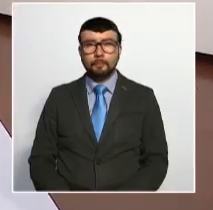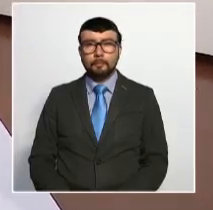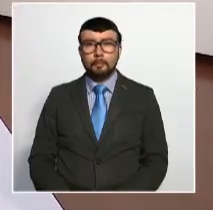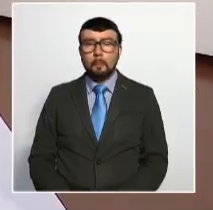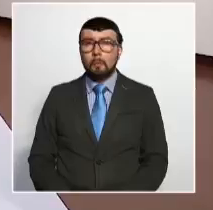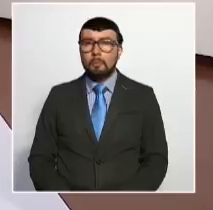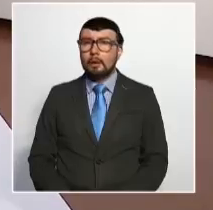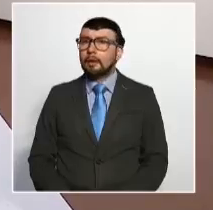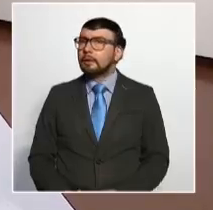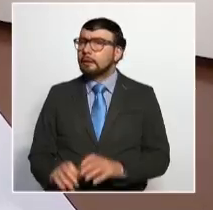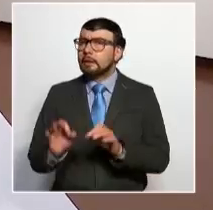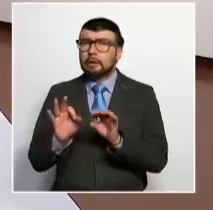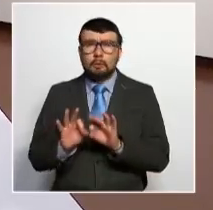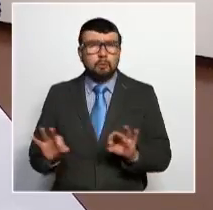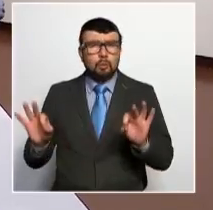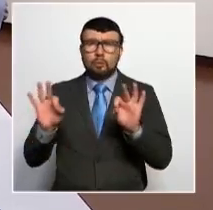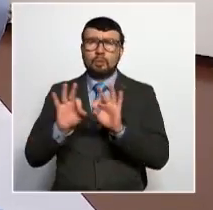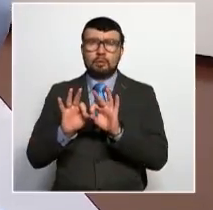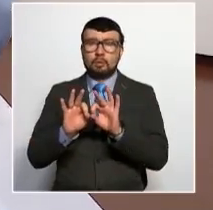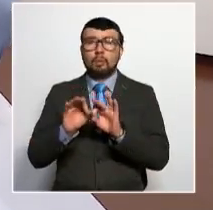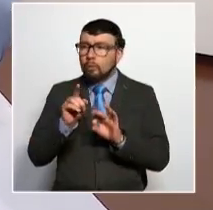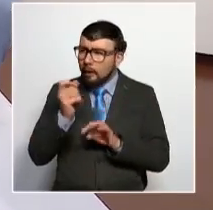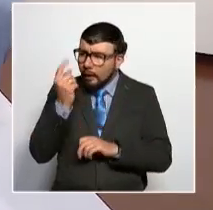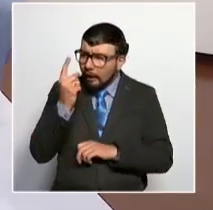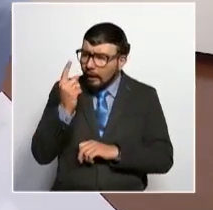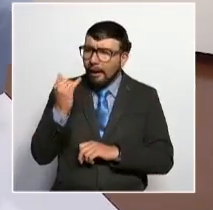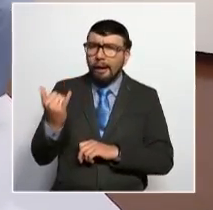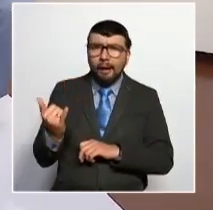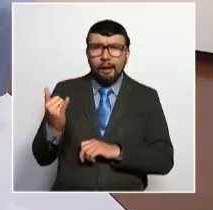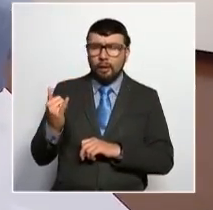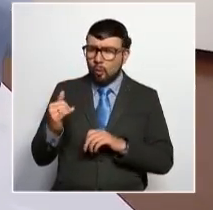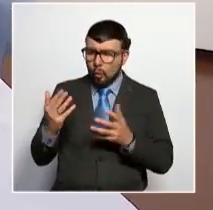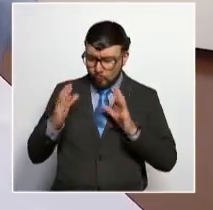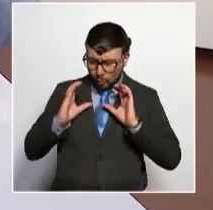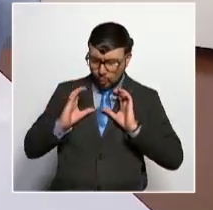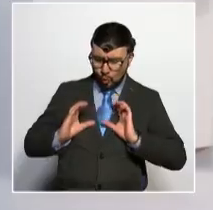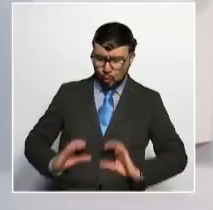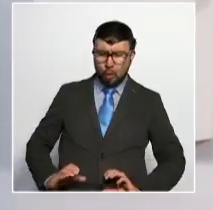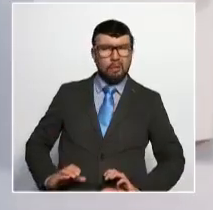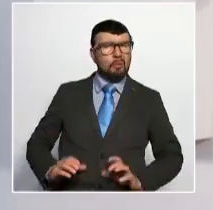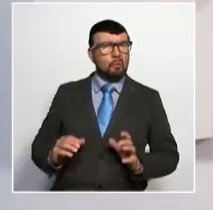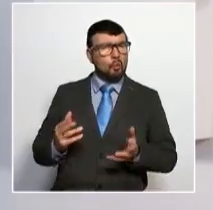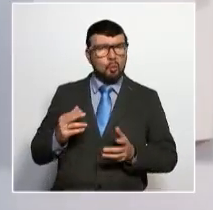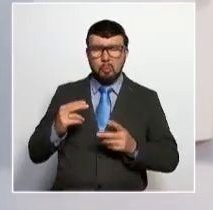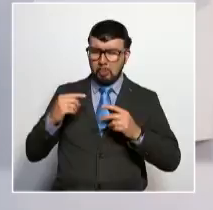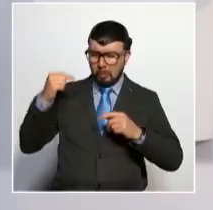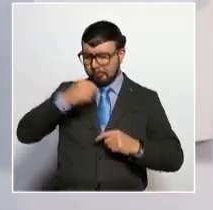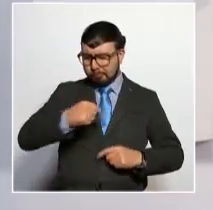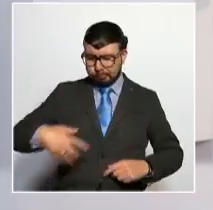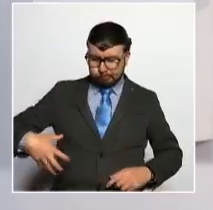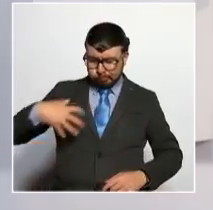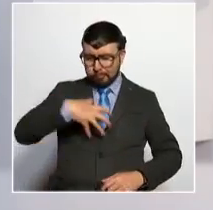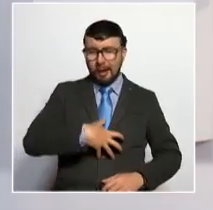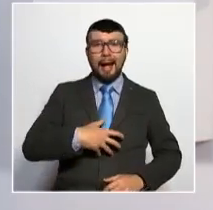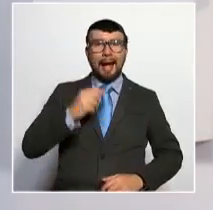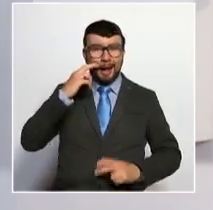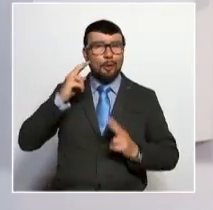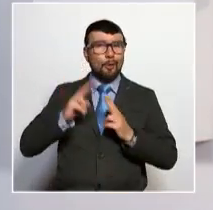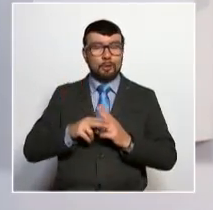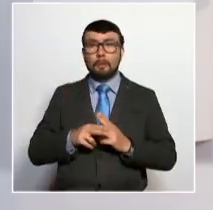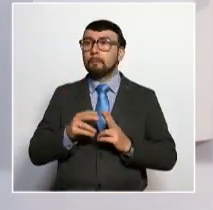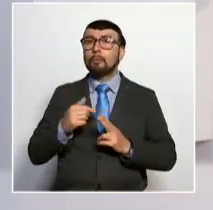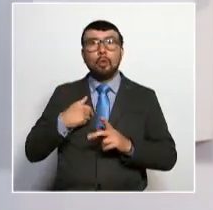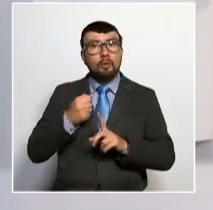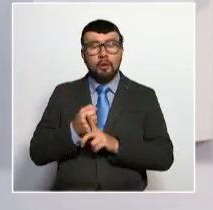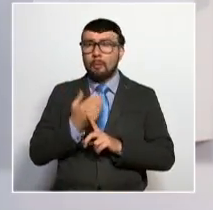Es muy importante que ustedes entiendan un poco la anatomía del cuerpo humano, y yo insisto mucho con esto porque hace unos años en las